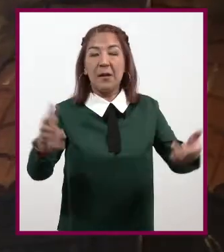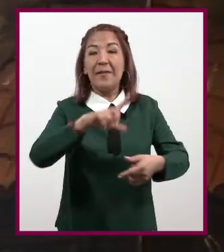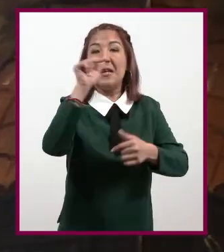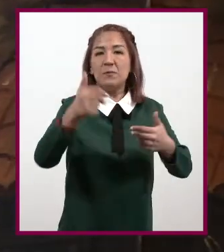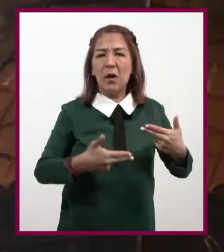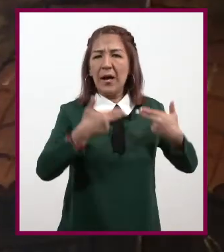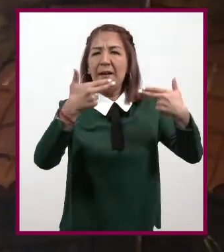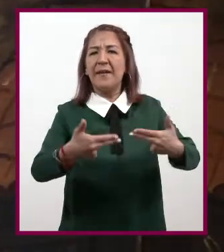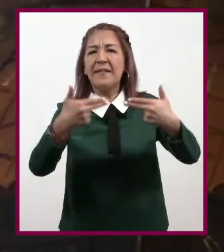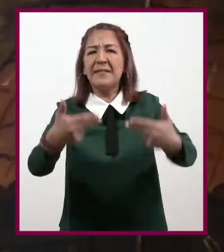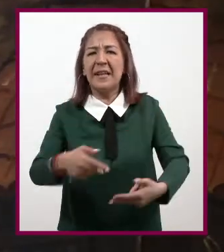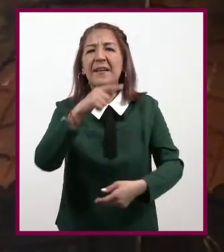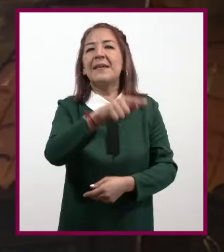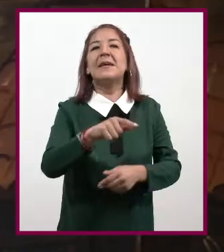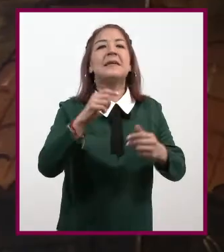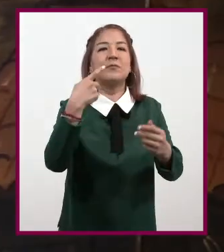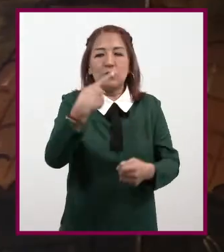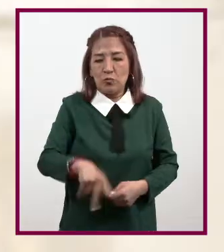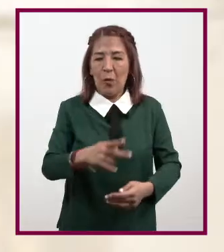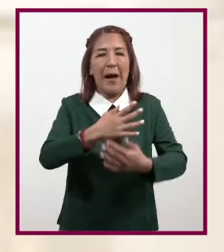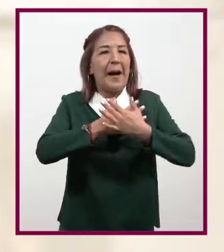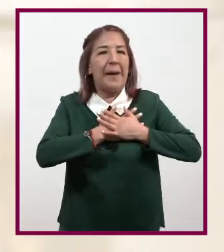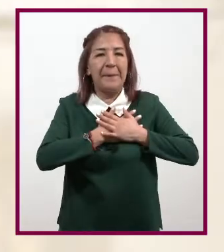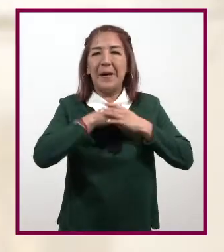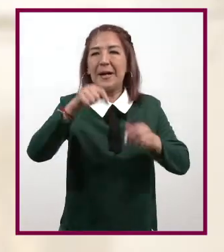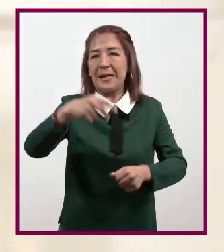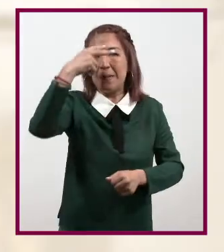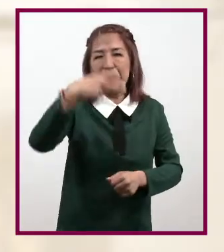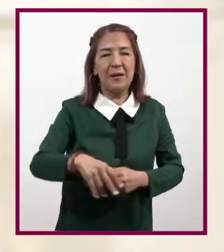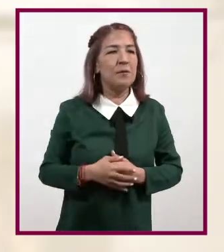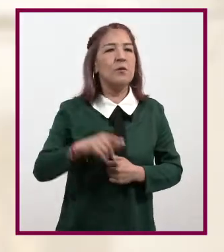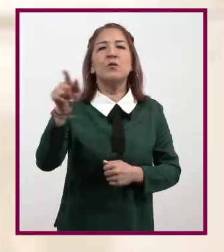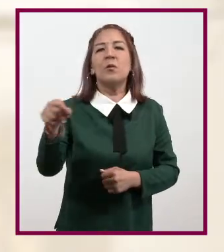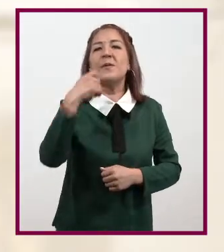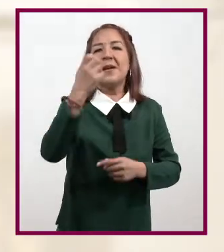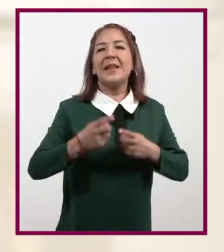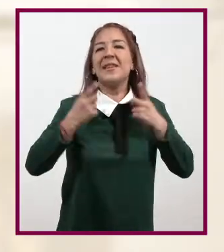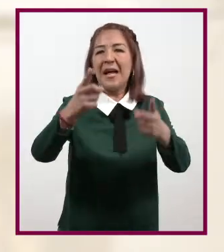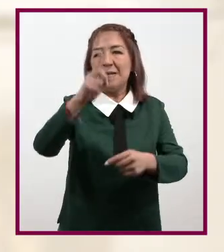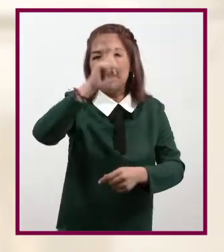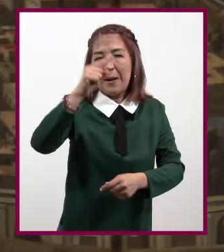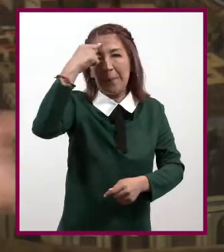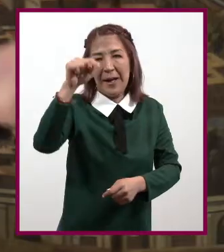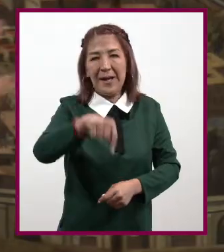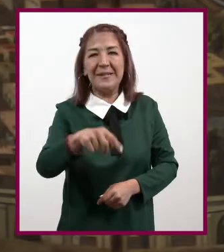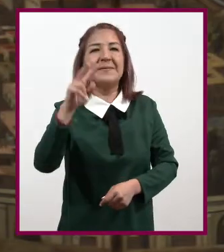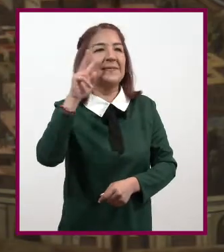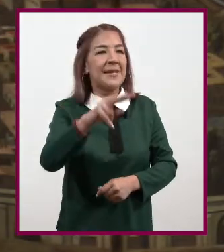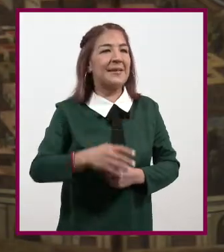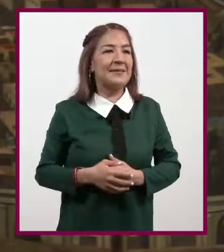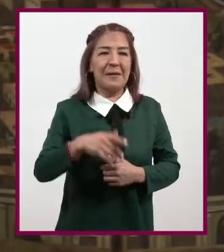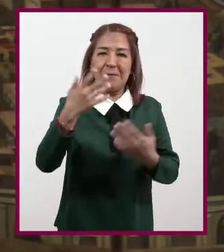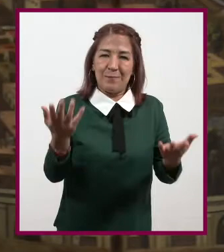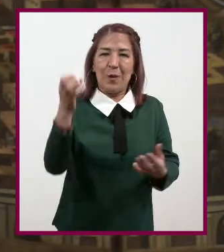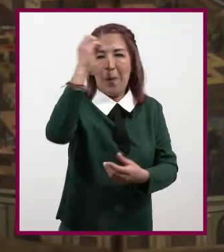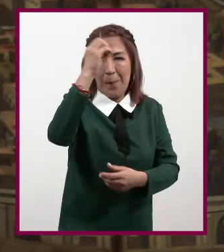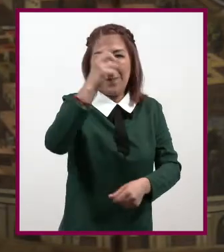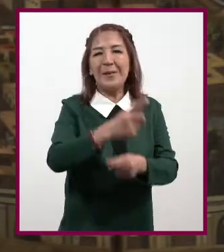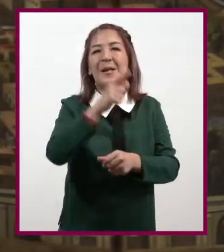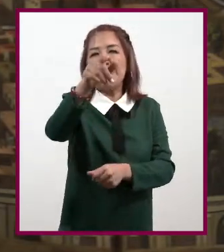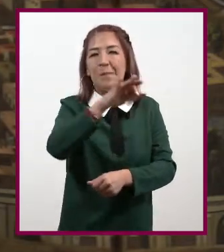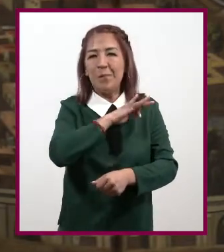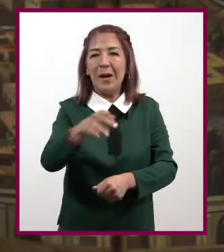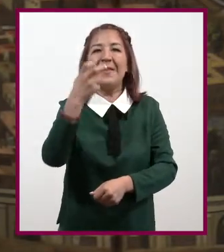un profundo amor por México. ¿Y algo que le quieras decir a los jóvenes que nos están viendo? Que es una oportunidad única la